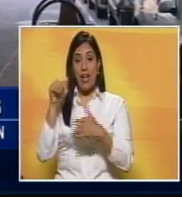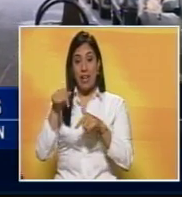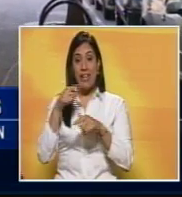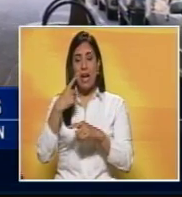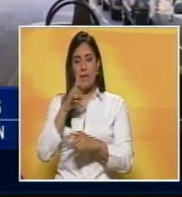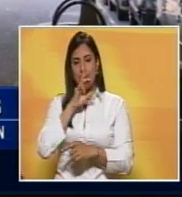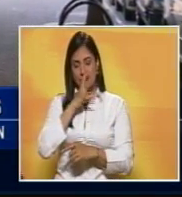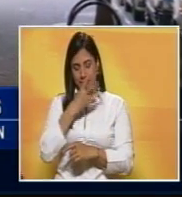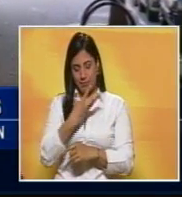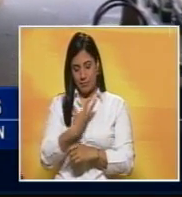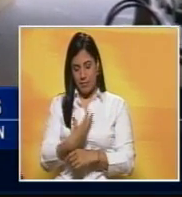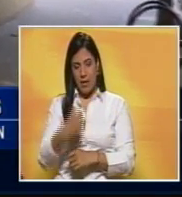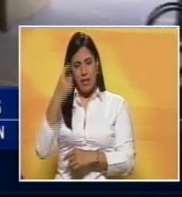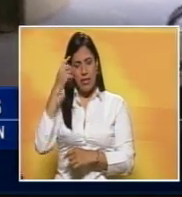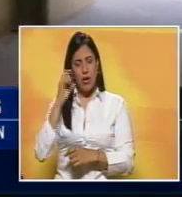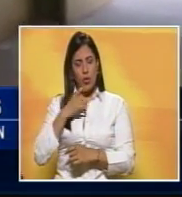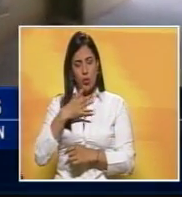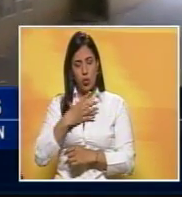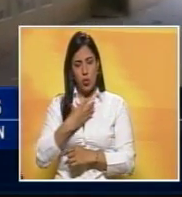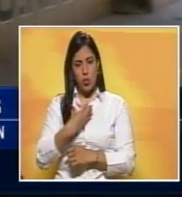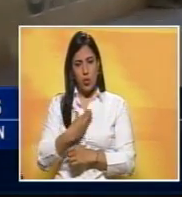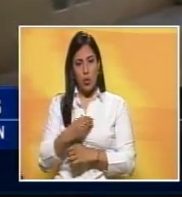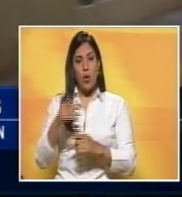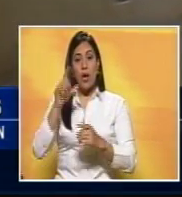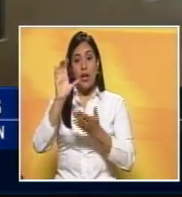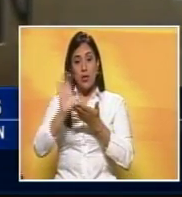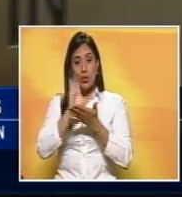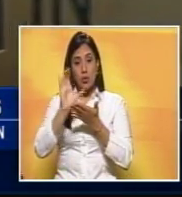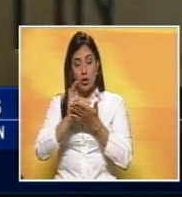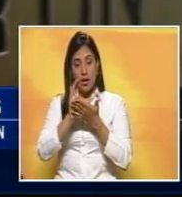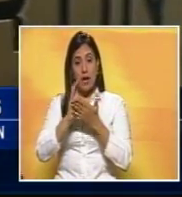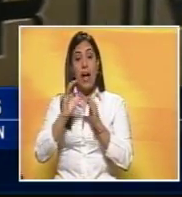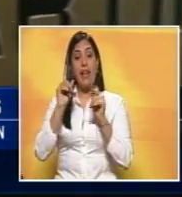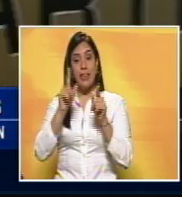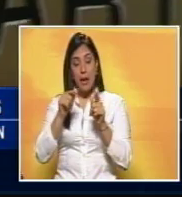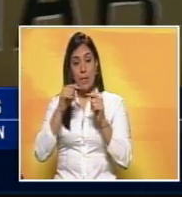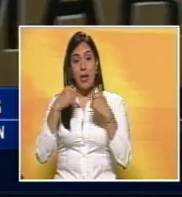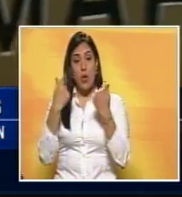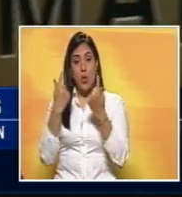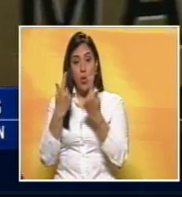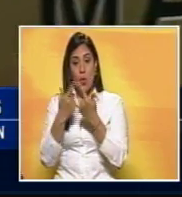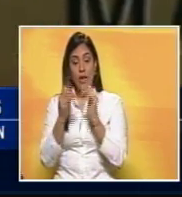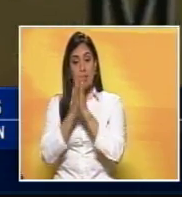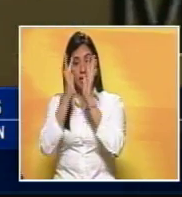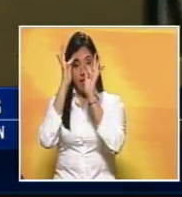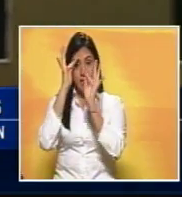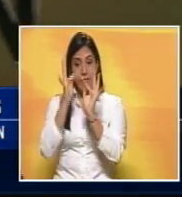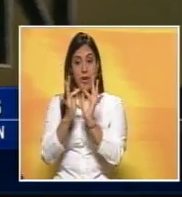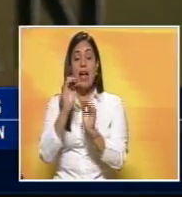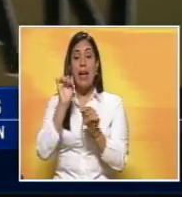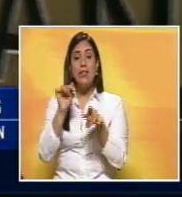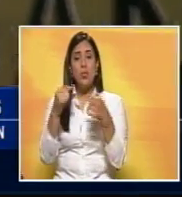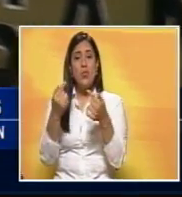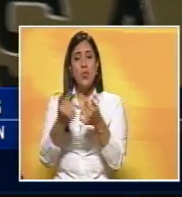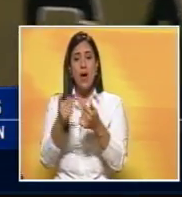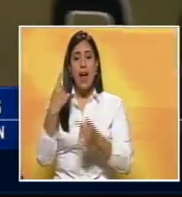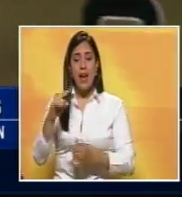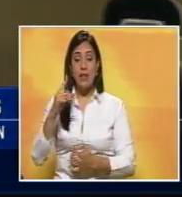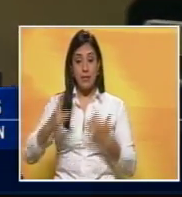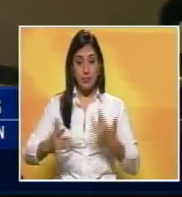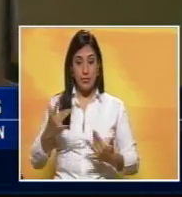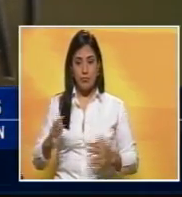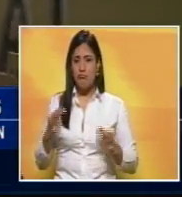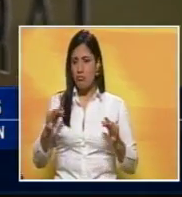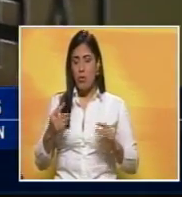hay silencio, es una jornada de duelo a nivel de la ciudad de Rosario y de la provincia de Santa Fe. En este lugar la actividad